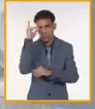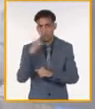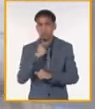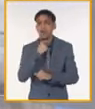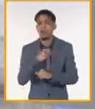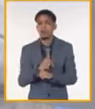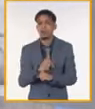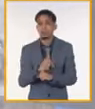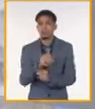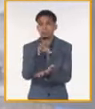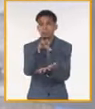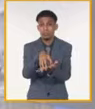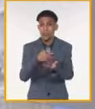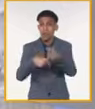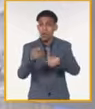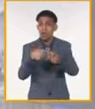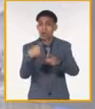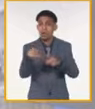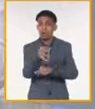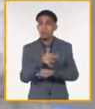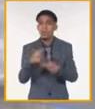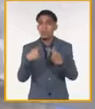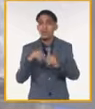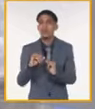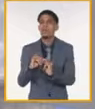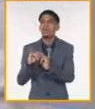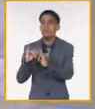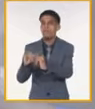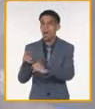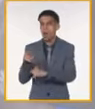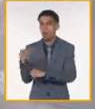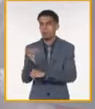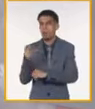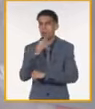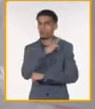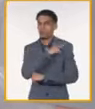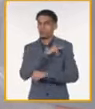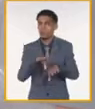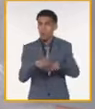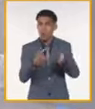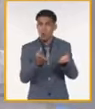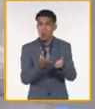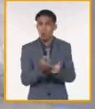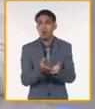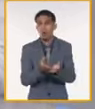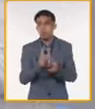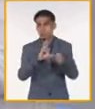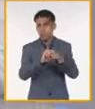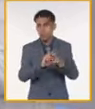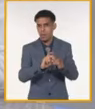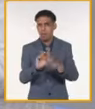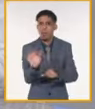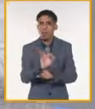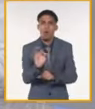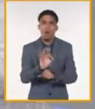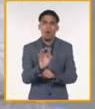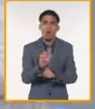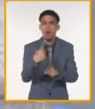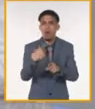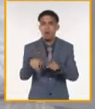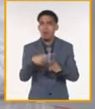es en otro municipio en comunicación con el otro municipio para que todos los desarrollos tanto los nuevos actores como las estrategias